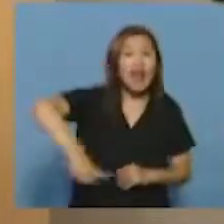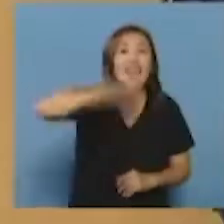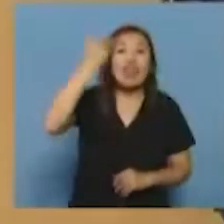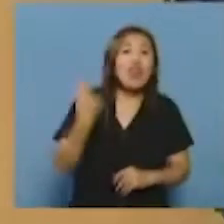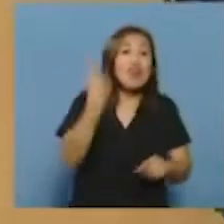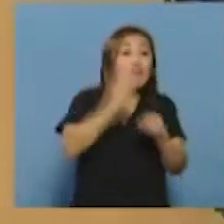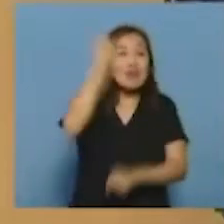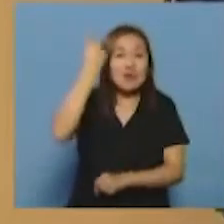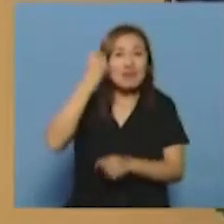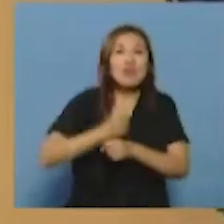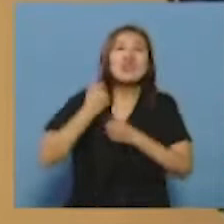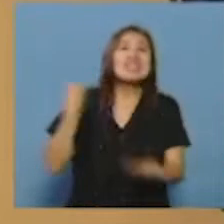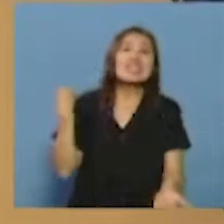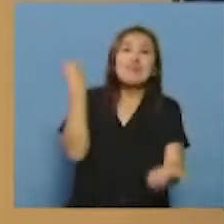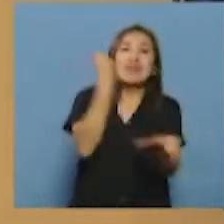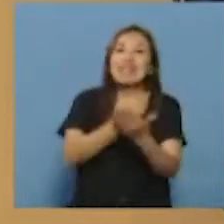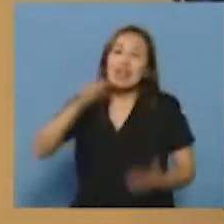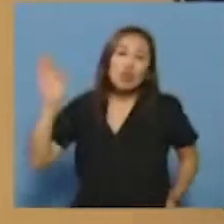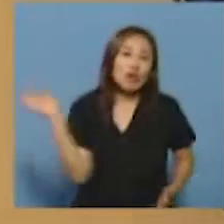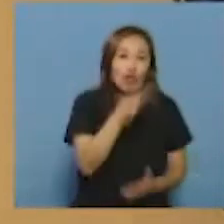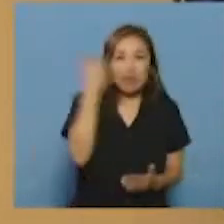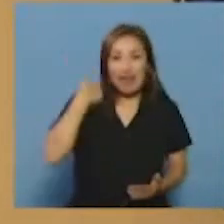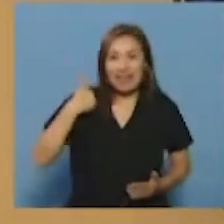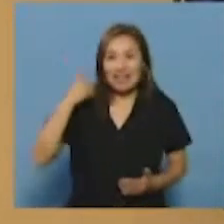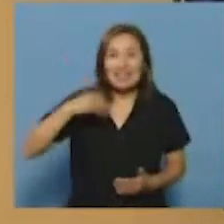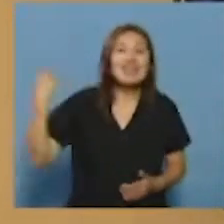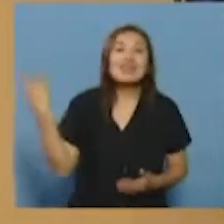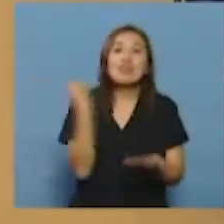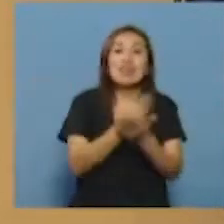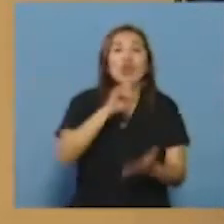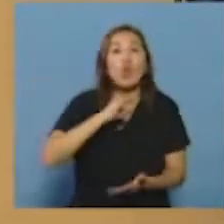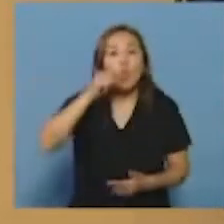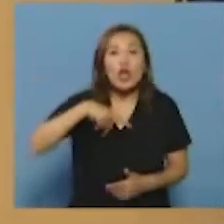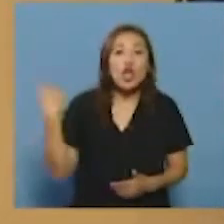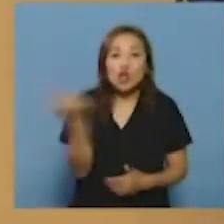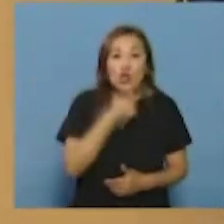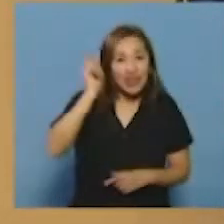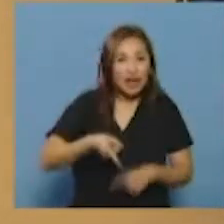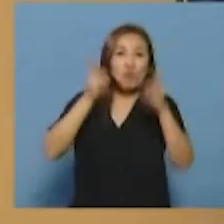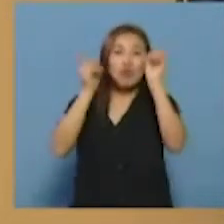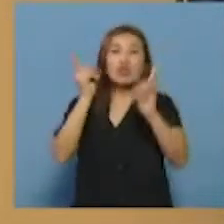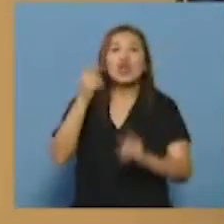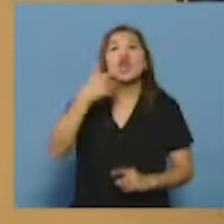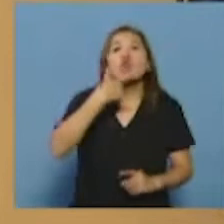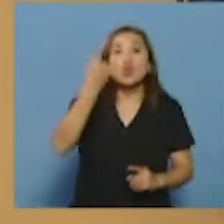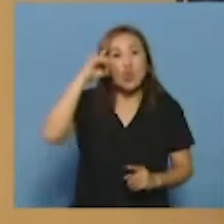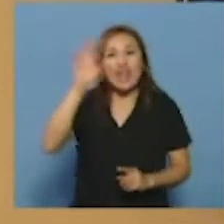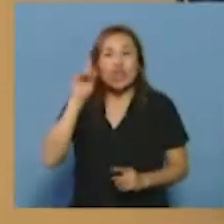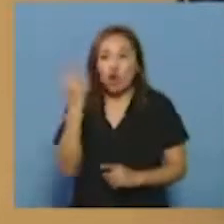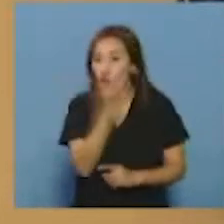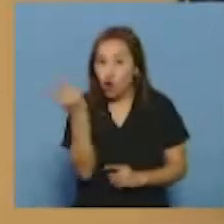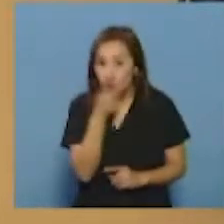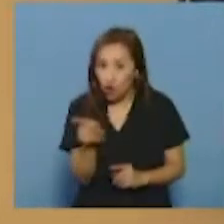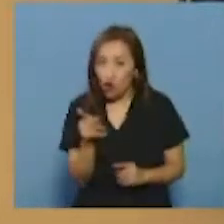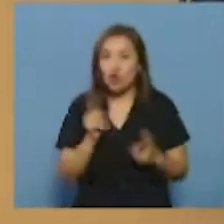premio, representando a todo el país, obviamente a través de Jujuy. Con nosotros en el piso los profesores Fernando Sueiro y Sueiro,